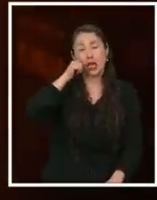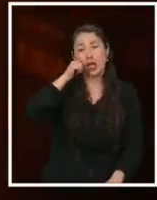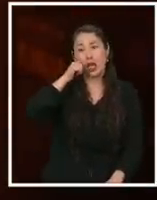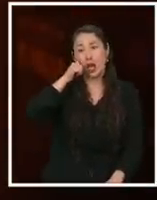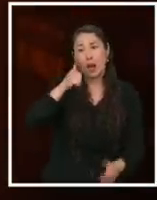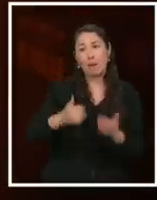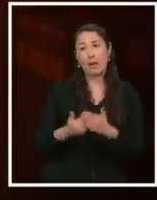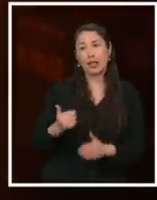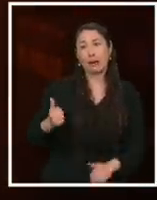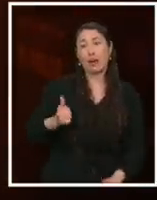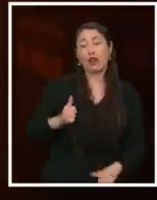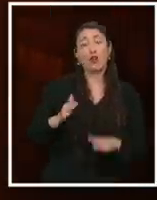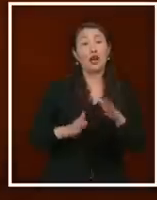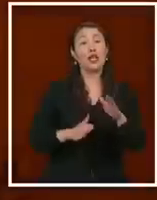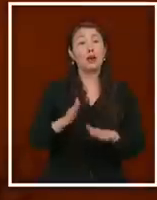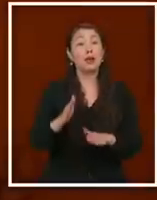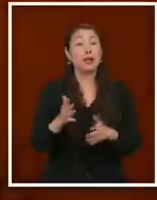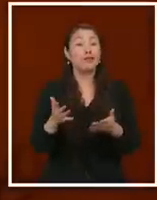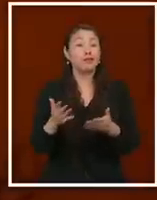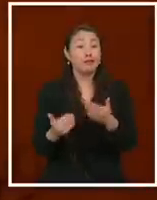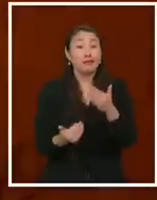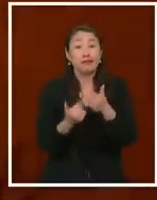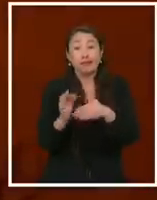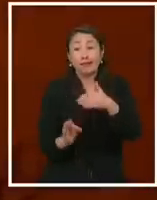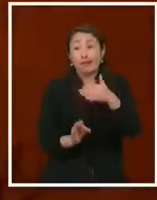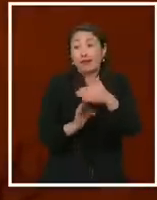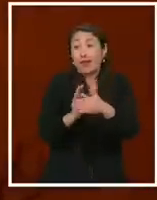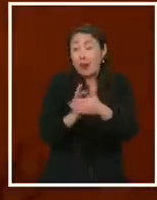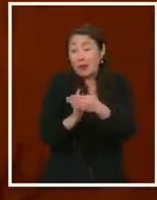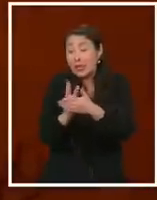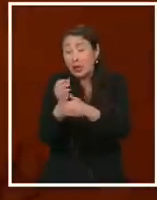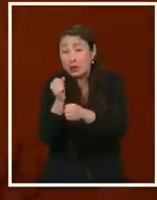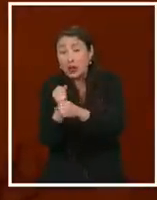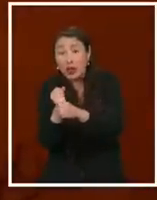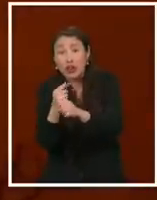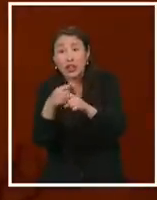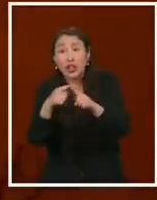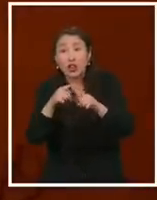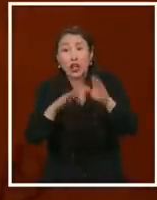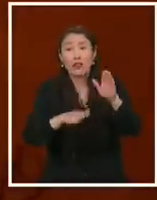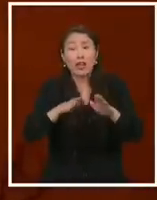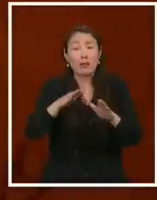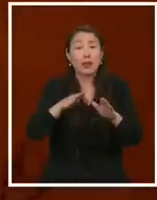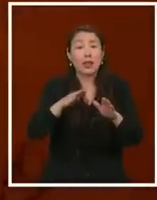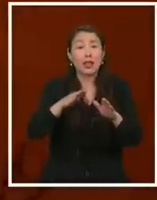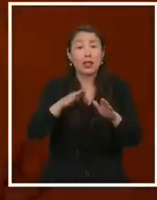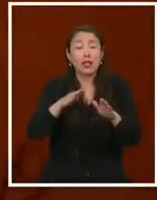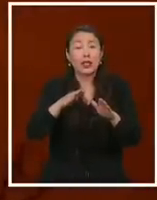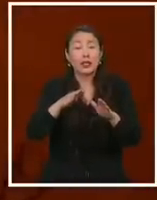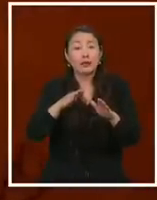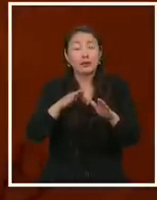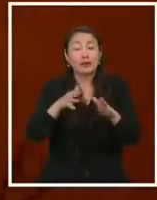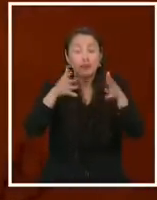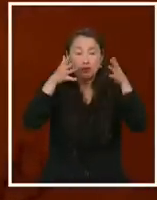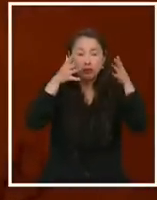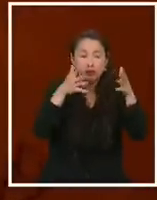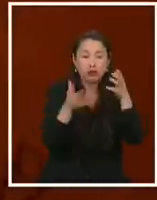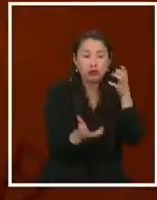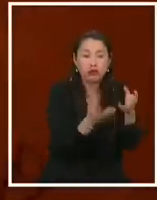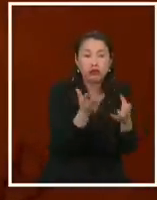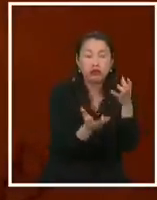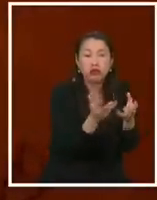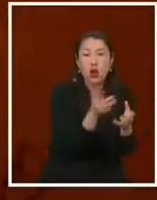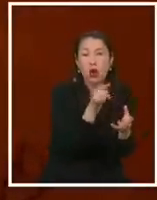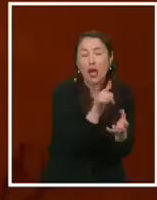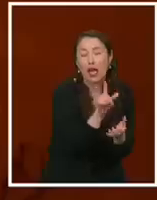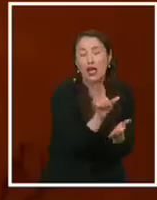a la hora que amanezca, sin duda se activa un operativo distinto con mayor capacidad de llegar a los focos de fuego que estén en